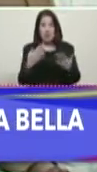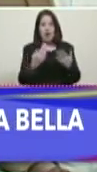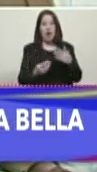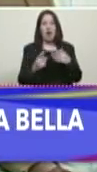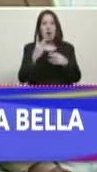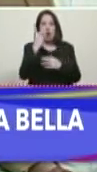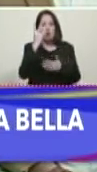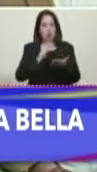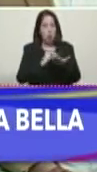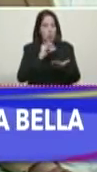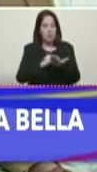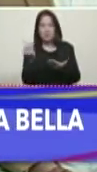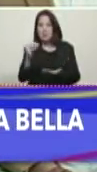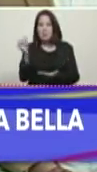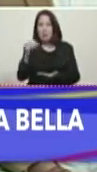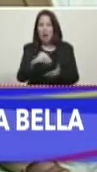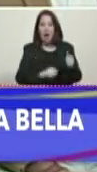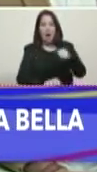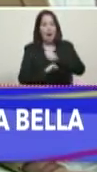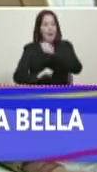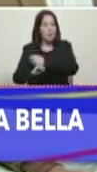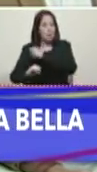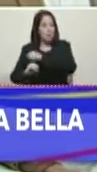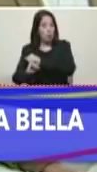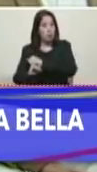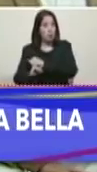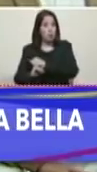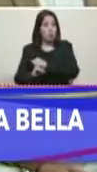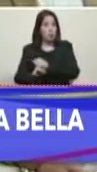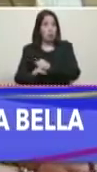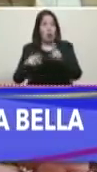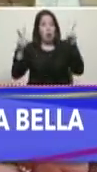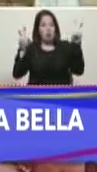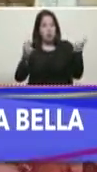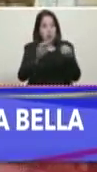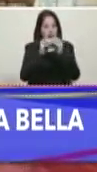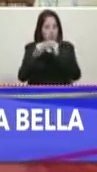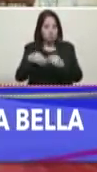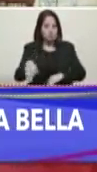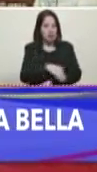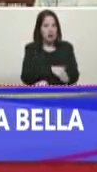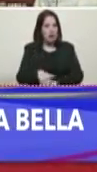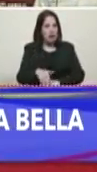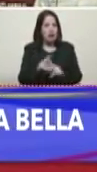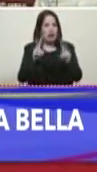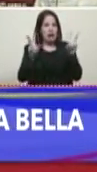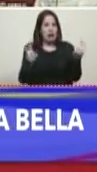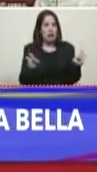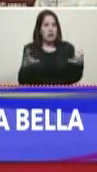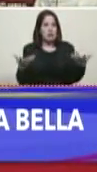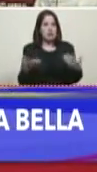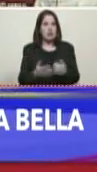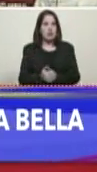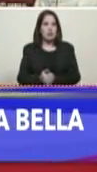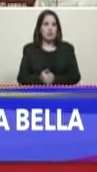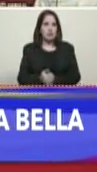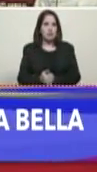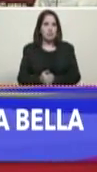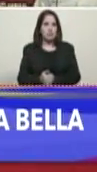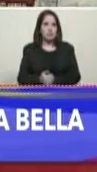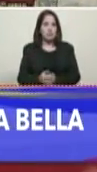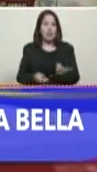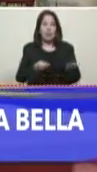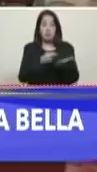voy a dar para que resuelvan verdaderamente los temas de la vialidad para la movilidad que necesita cada ciudad